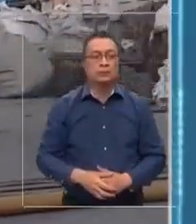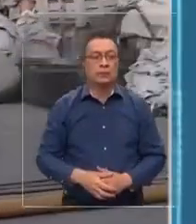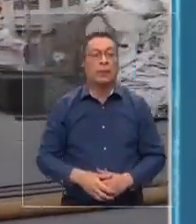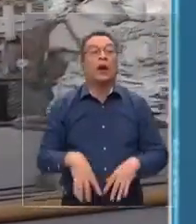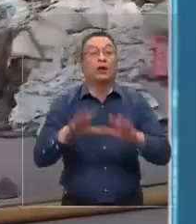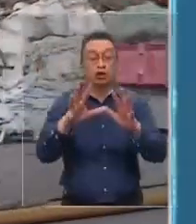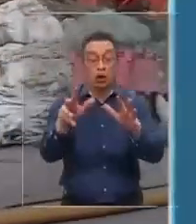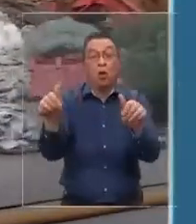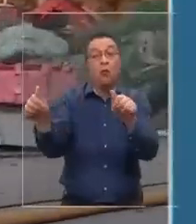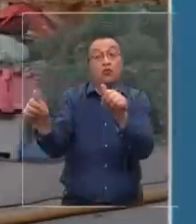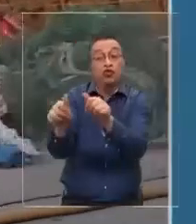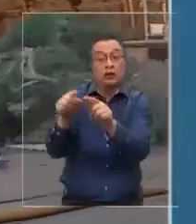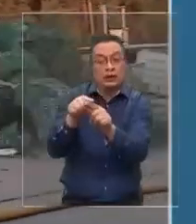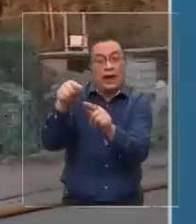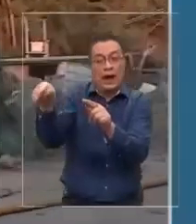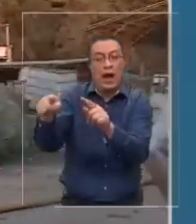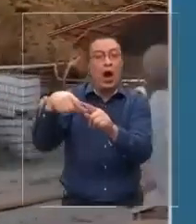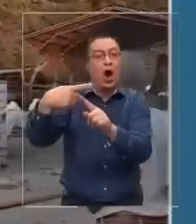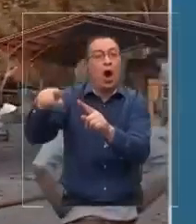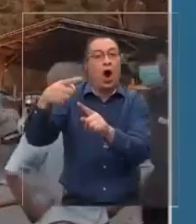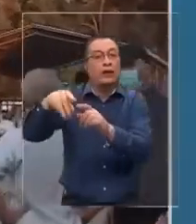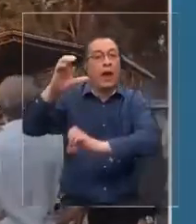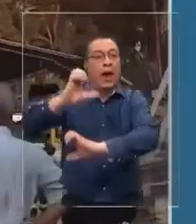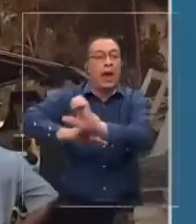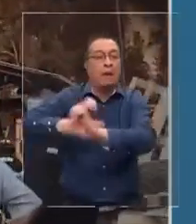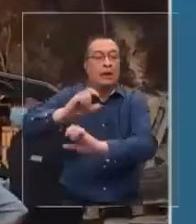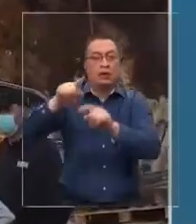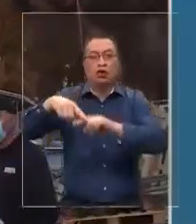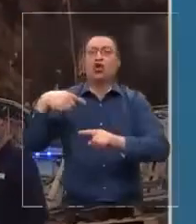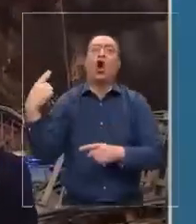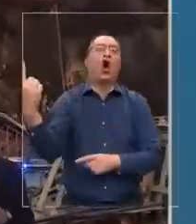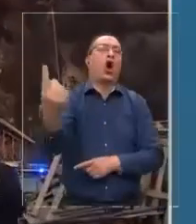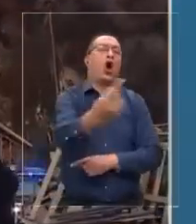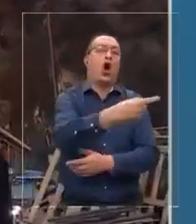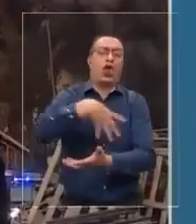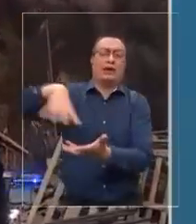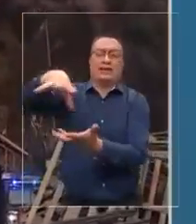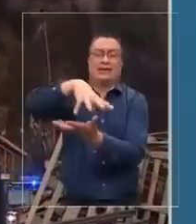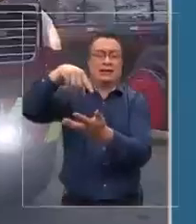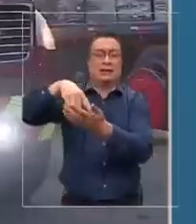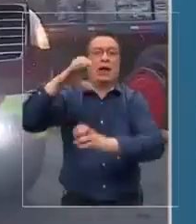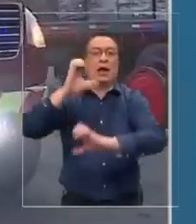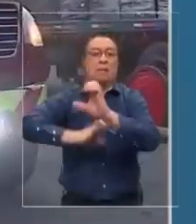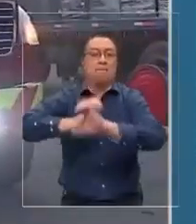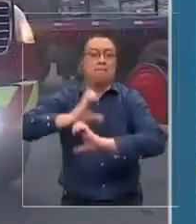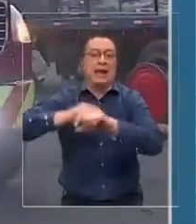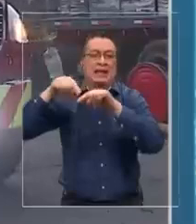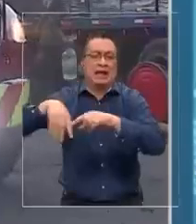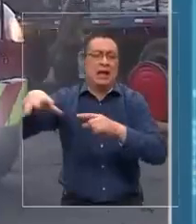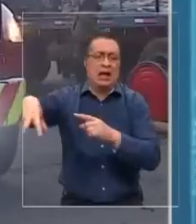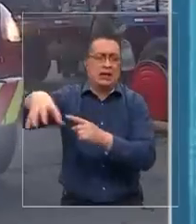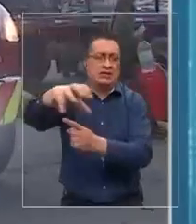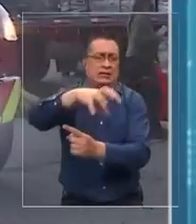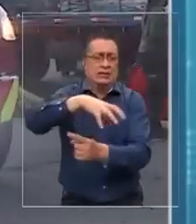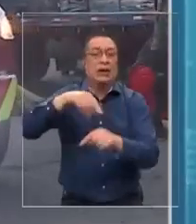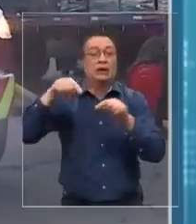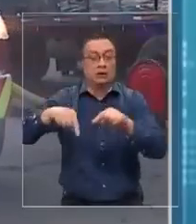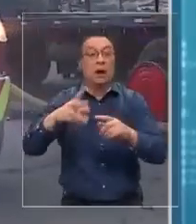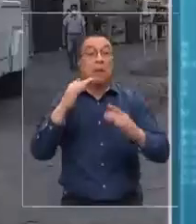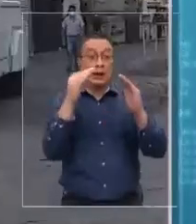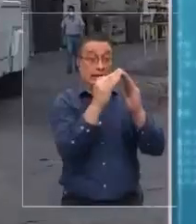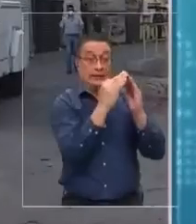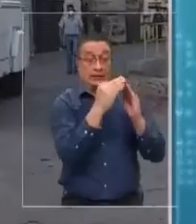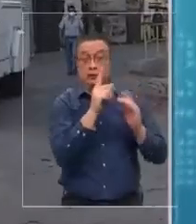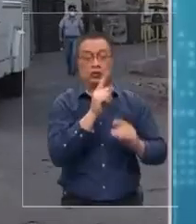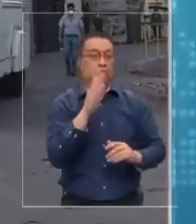Está muy cercano a otras empresas, Mónica, debido a que es un sector industrial. Afortunadamente no hay viviendas que corran peligro en este